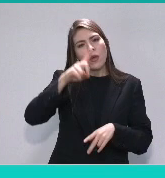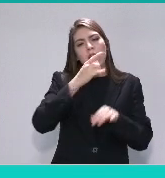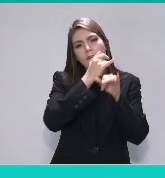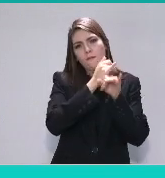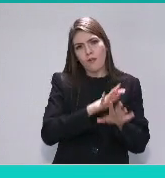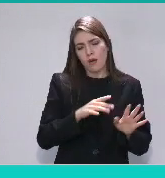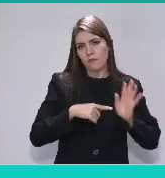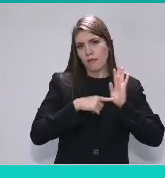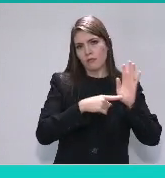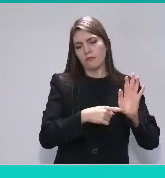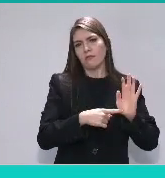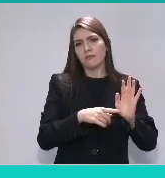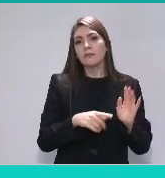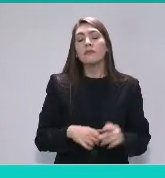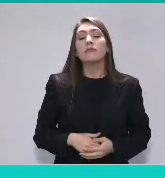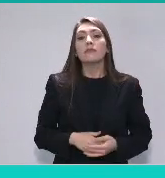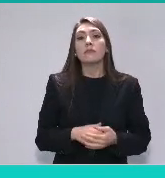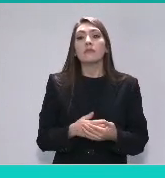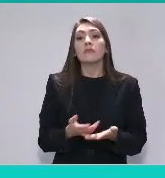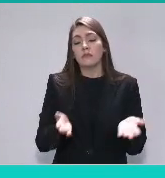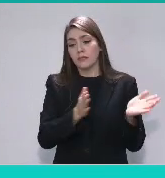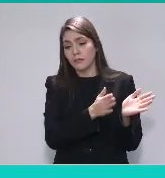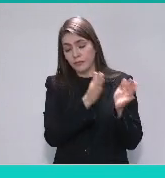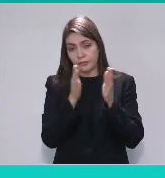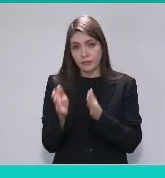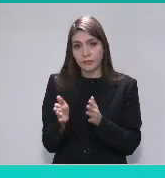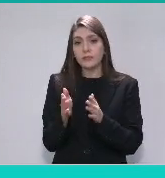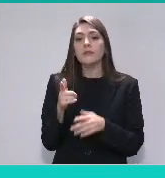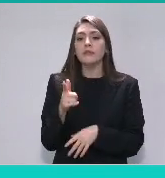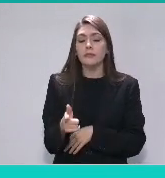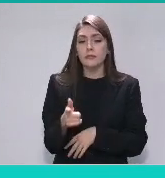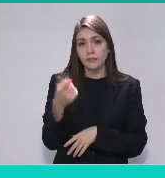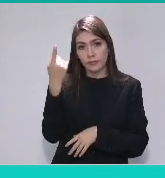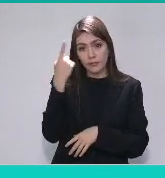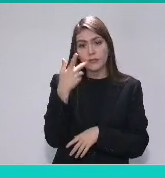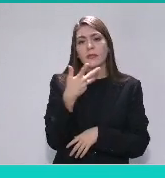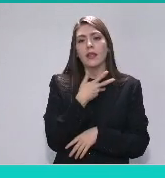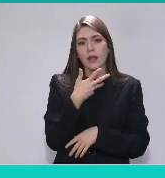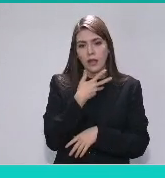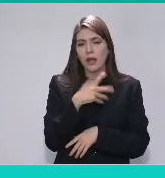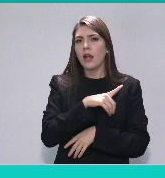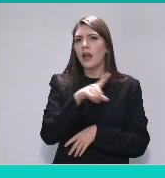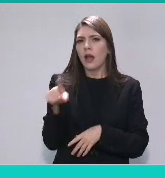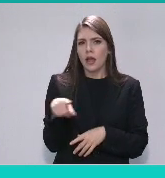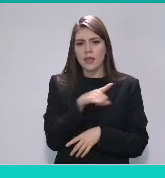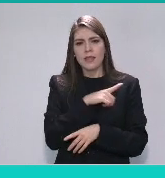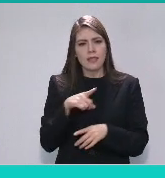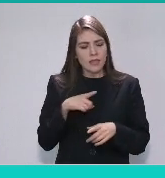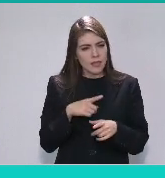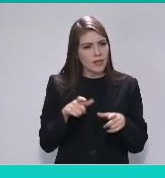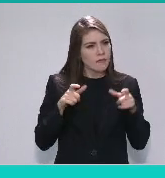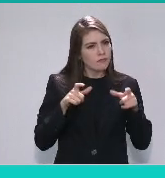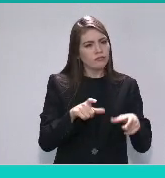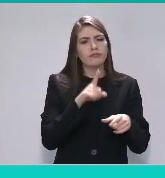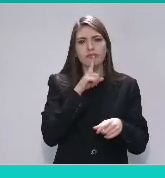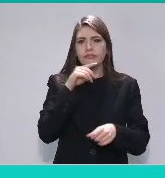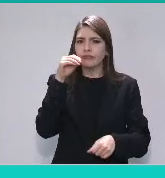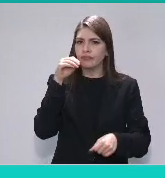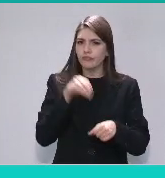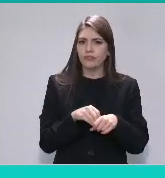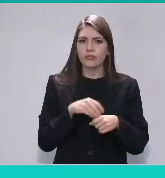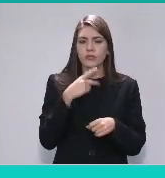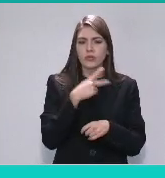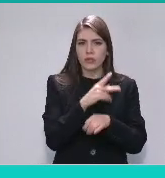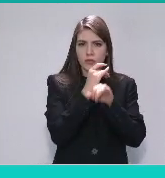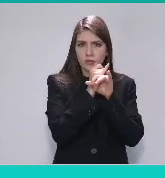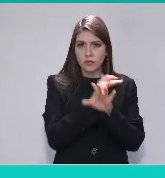parte para el sujeto obligado subsisten en todo momento el deber de confidencialidad en ejercicio del encargo público